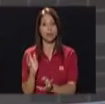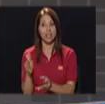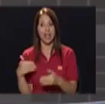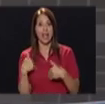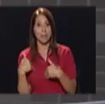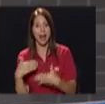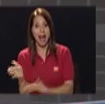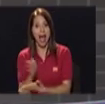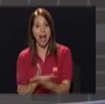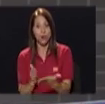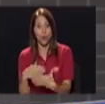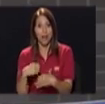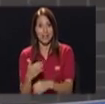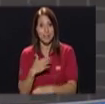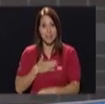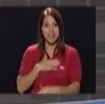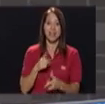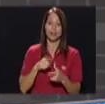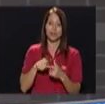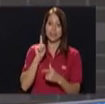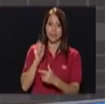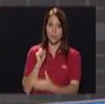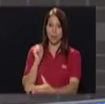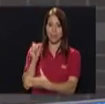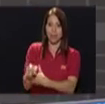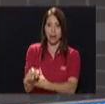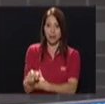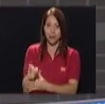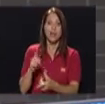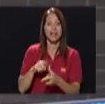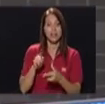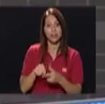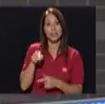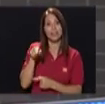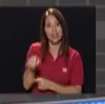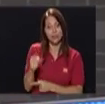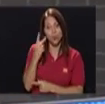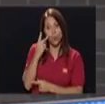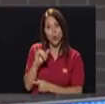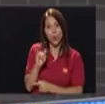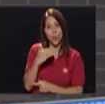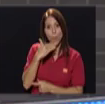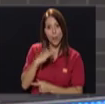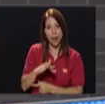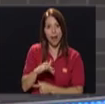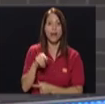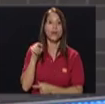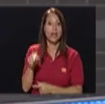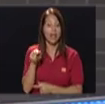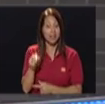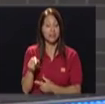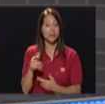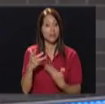Cuando el animal me hace un daño a mí, hay que matarlo. Y entonces ahí ya lo veo como malo. Y eso es parte de lo que también tenemos que